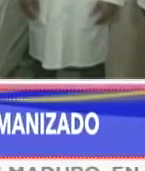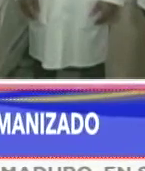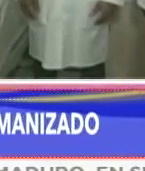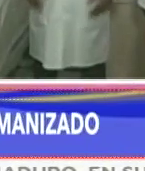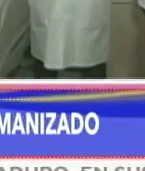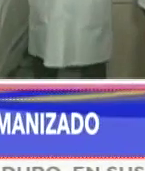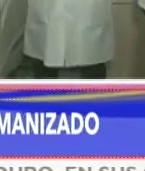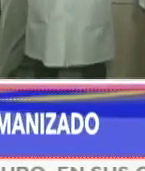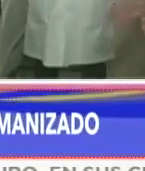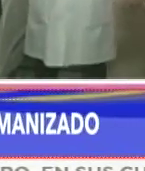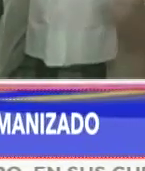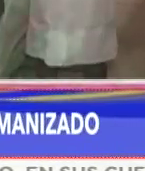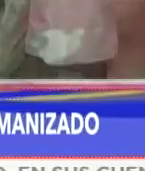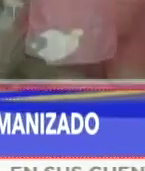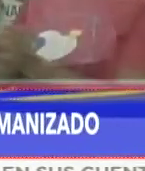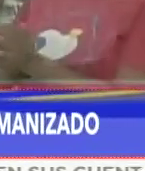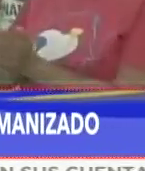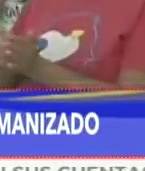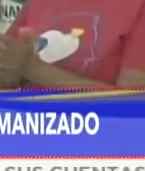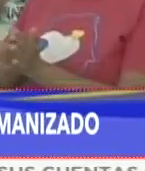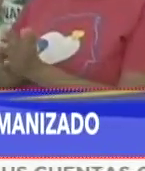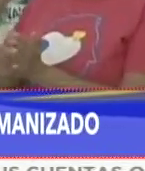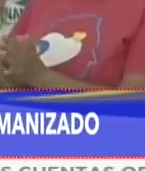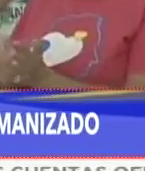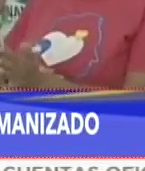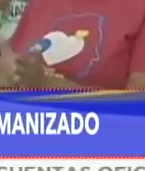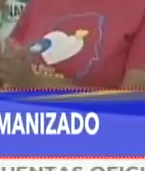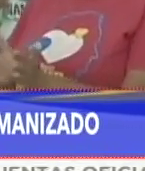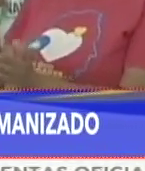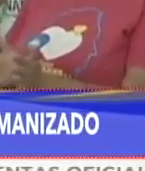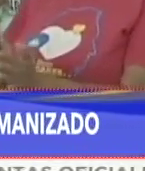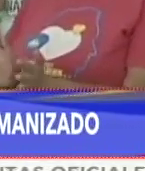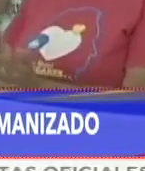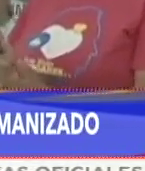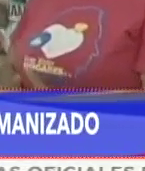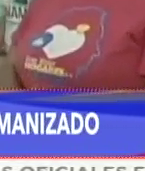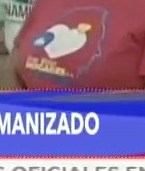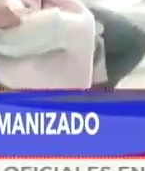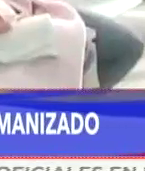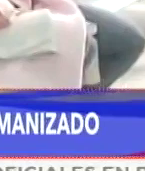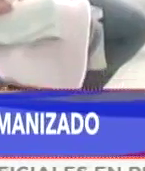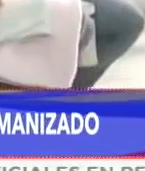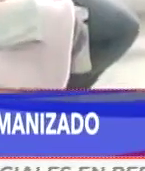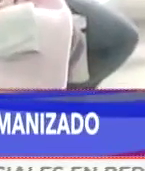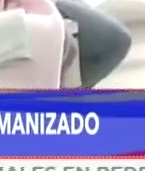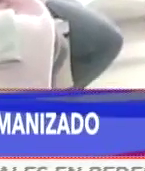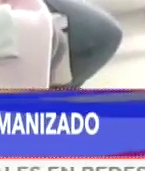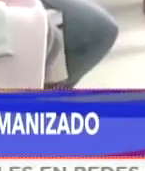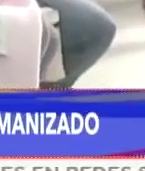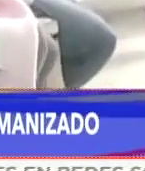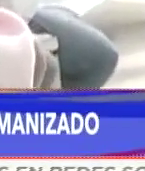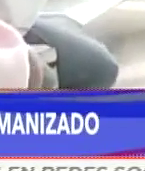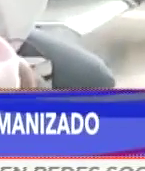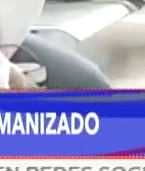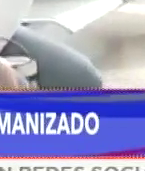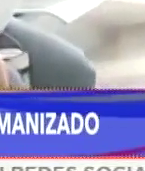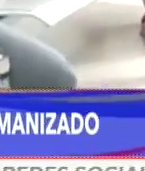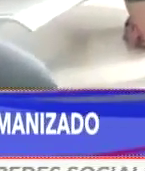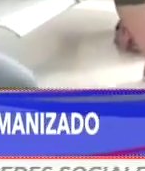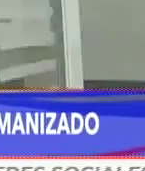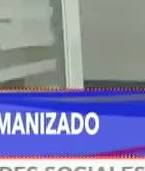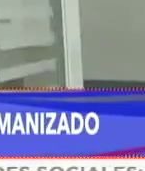Gracias por el pase, señor presidente. Un saludo bolivariano y revolucionario. Nos encontramos hoy en la Clínica Maternidad Santa Ana